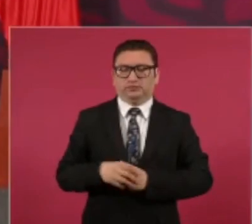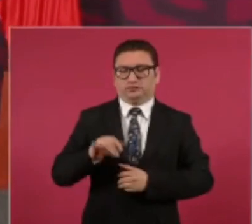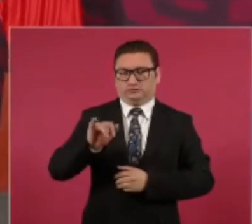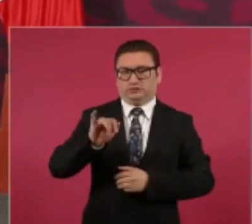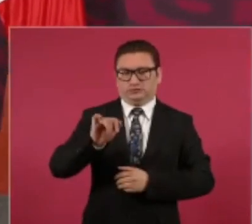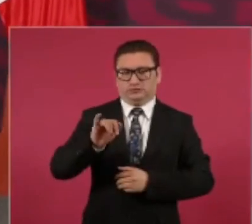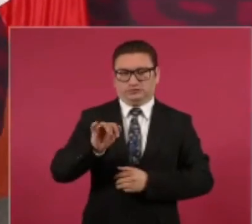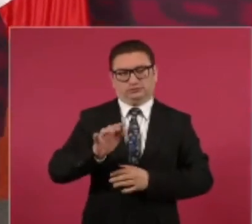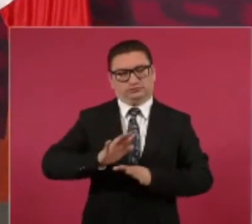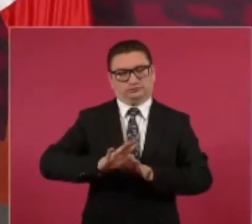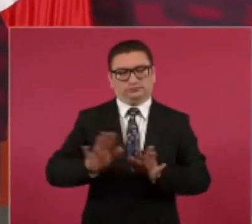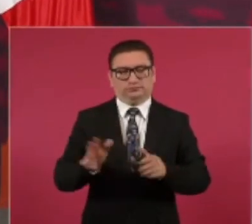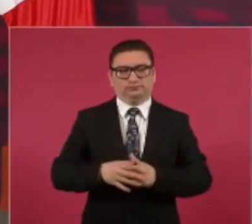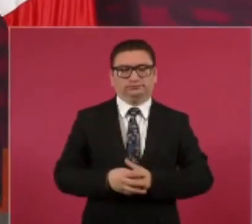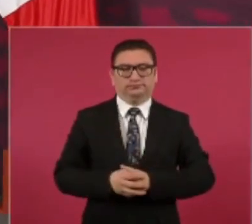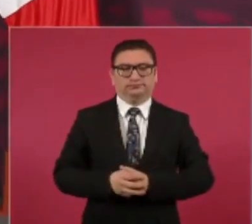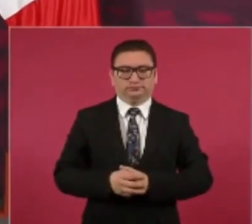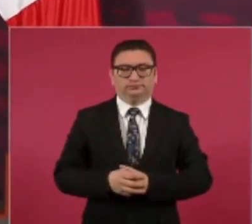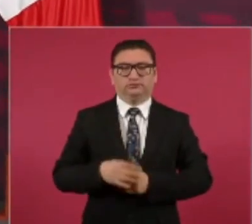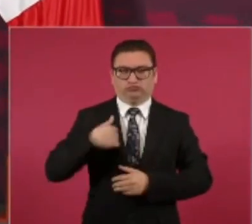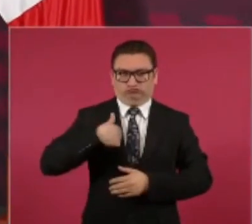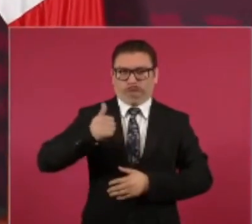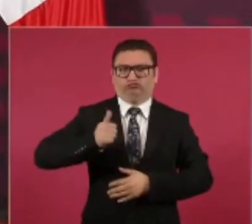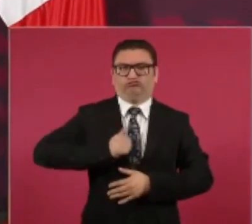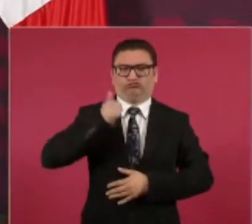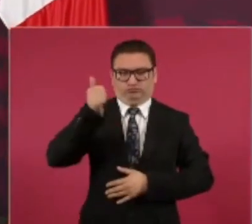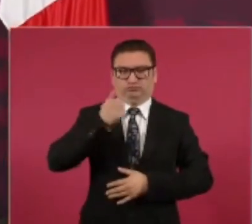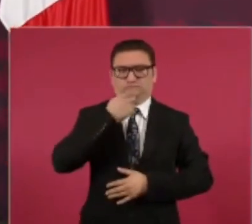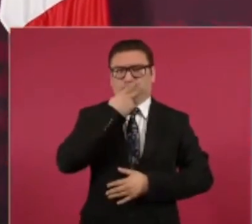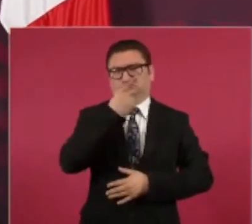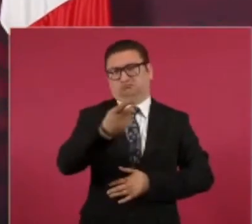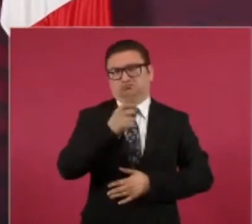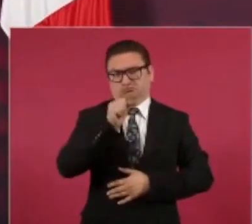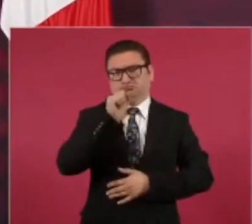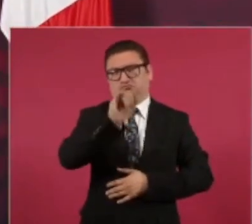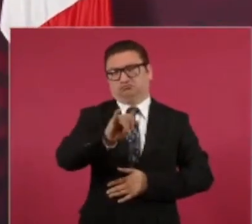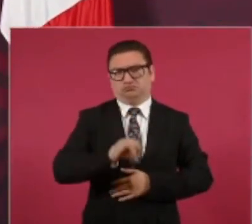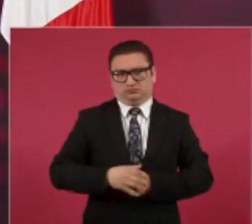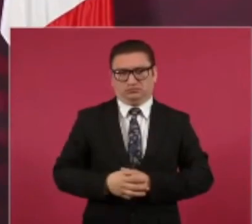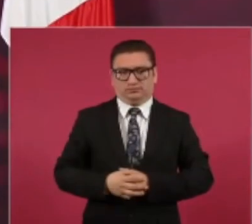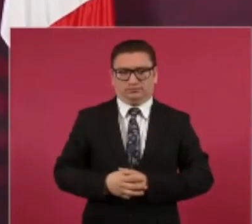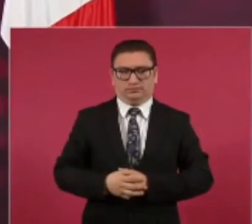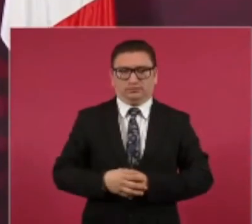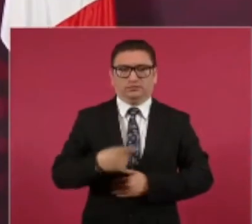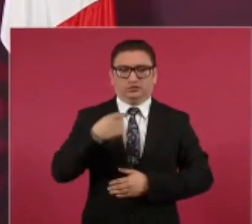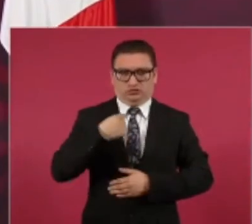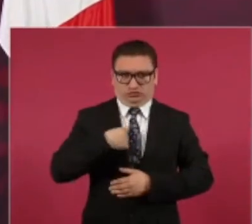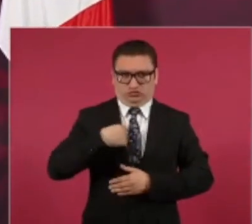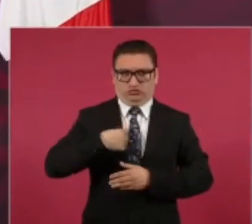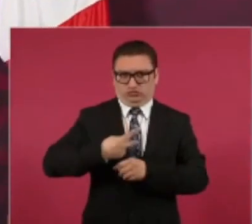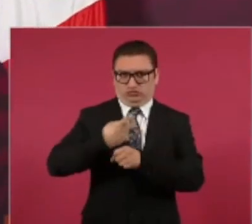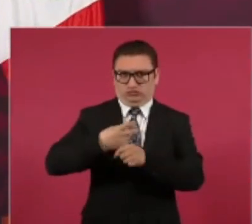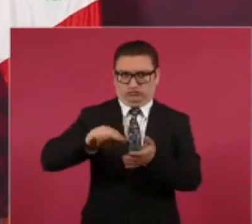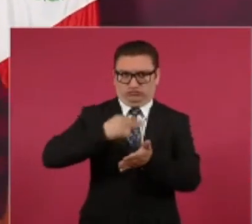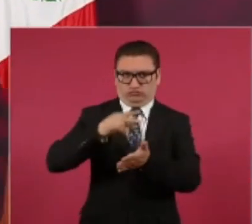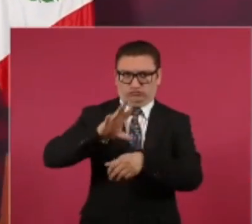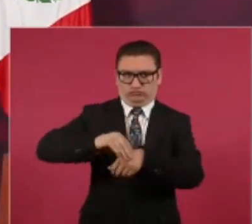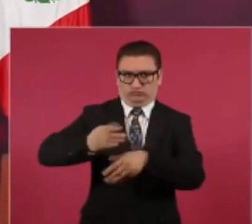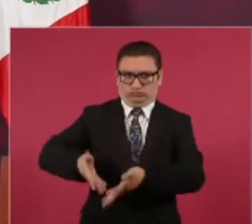Sí, sí ya aprovecho para decir que voy a ratificarlo